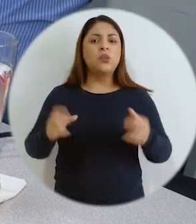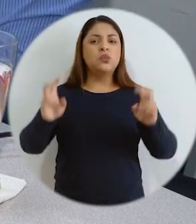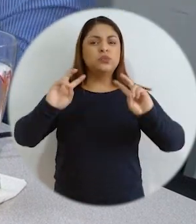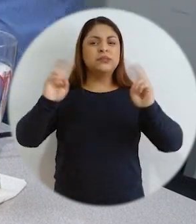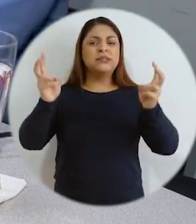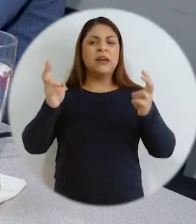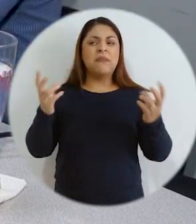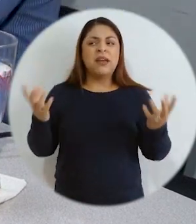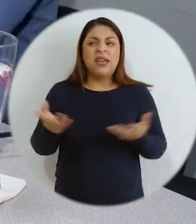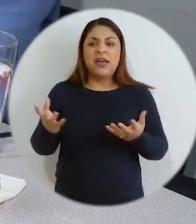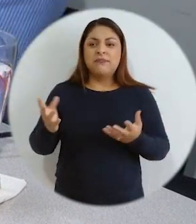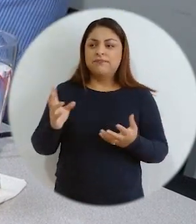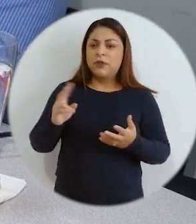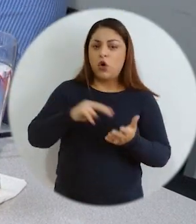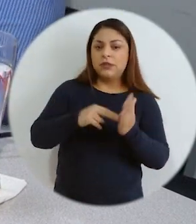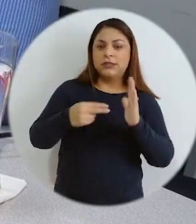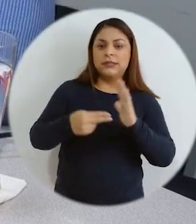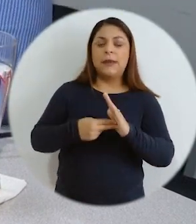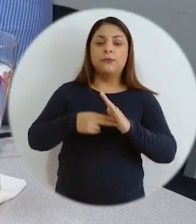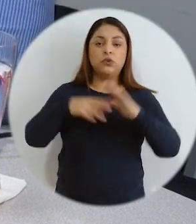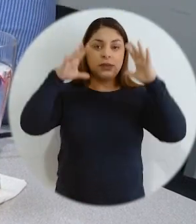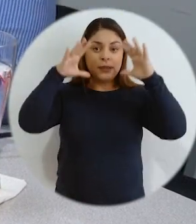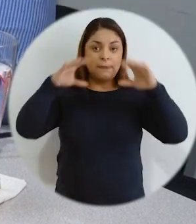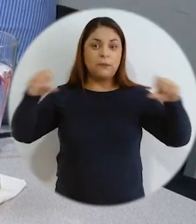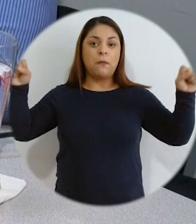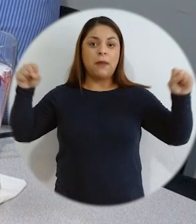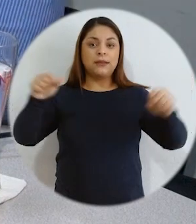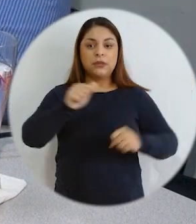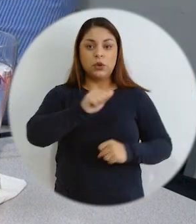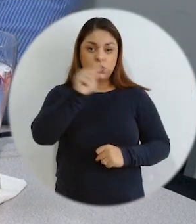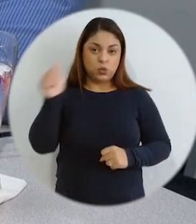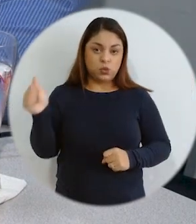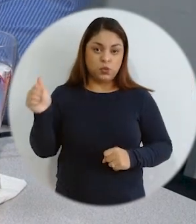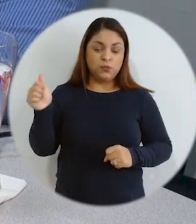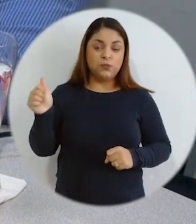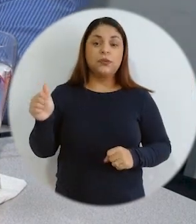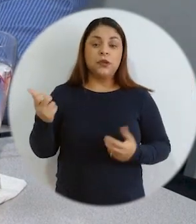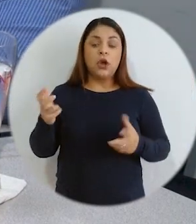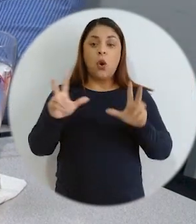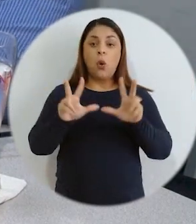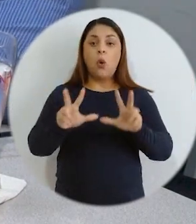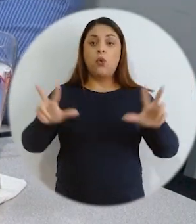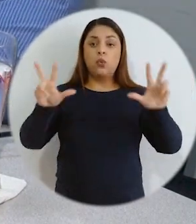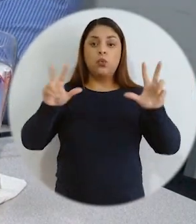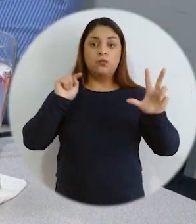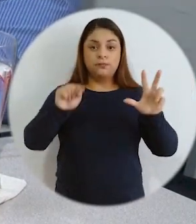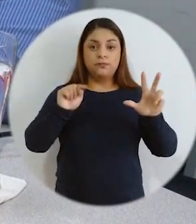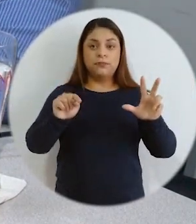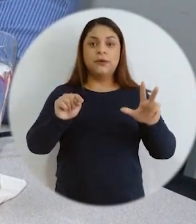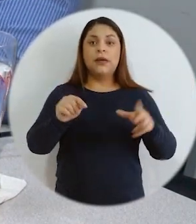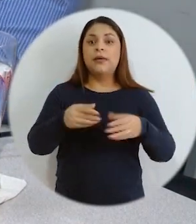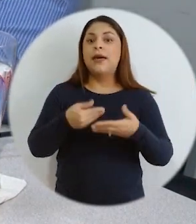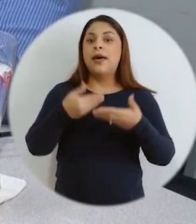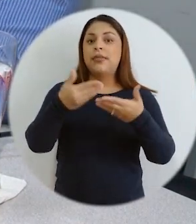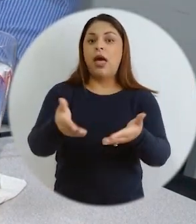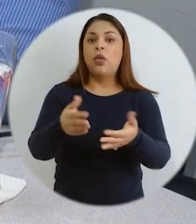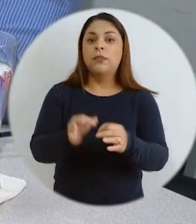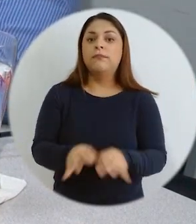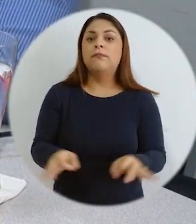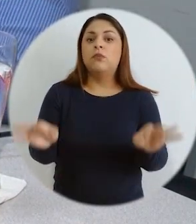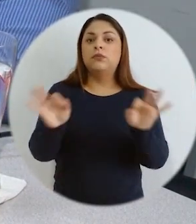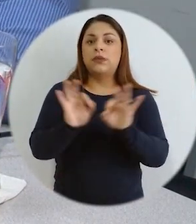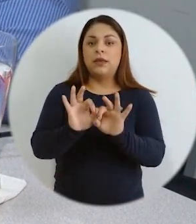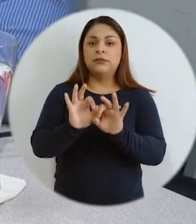un tema importante. Aquí vamos a ir introduciendo el tema del concepto de la diplomacia azul. La ONU, la Organización de las Naciones Unidas, ha tomado en cuenta con